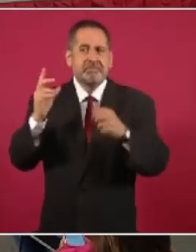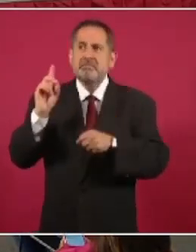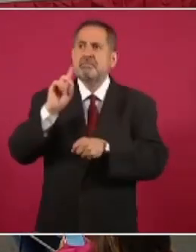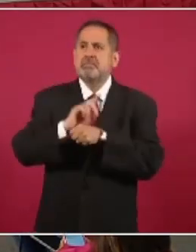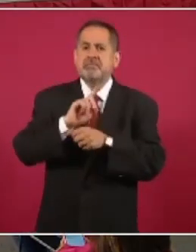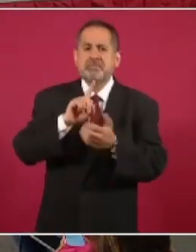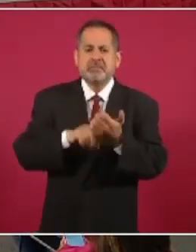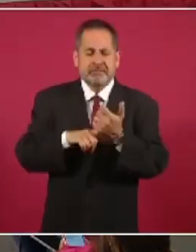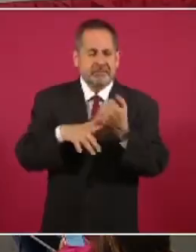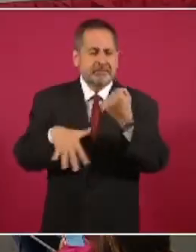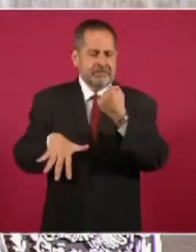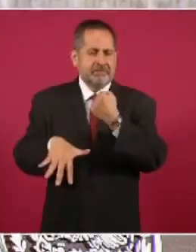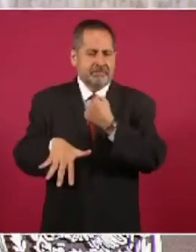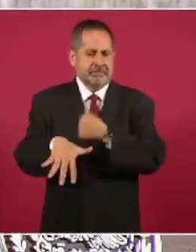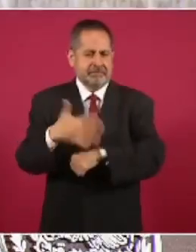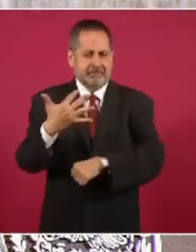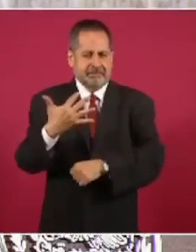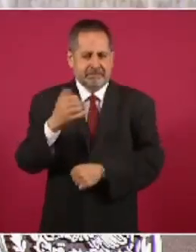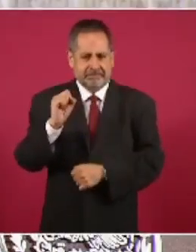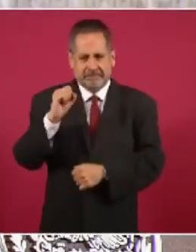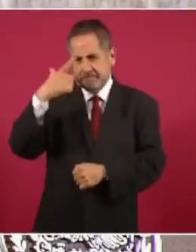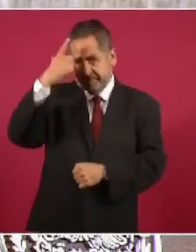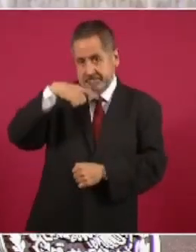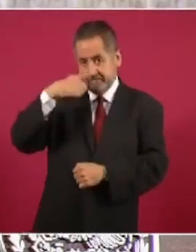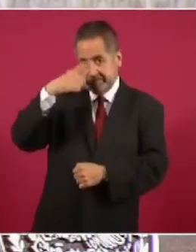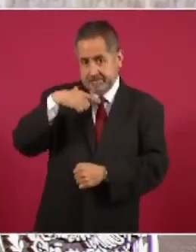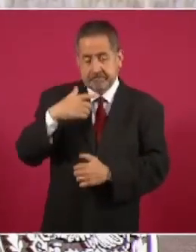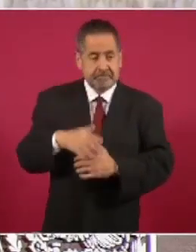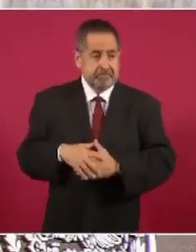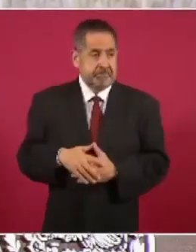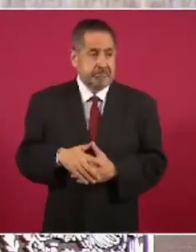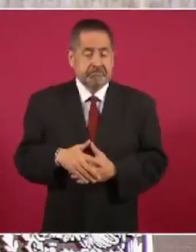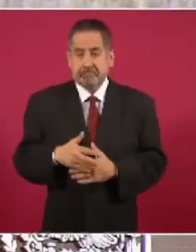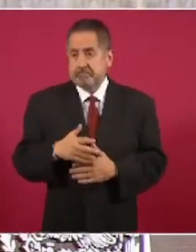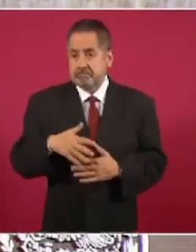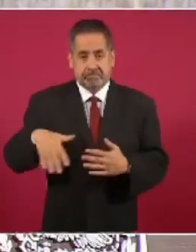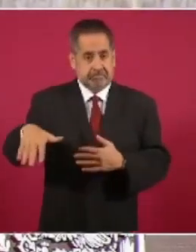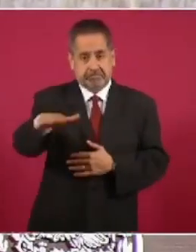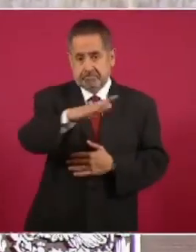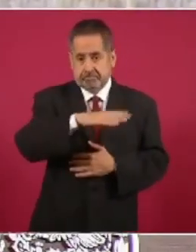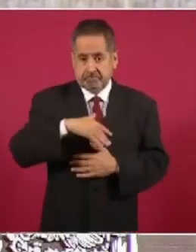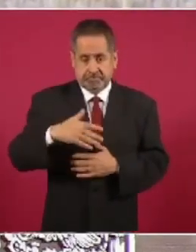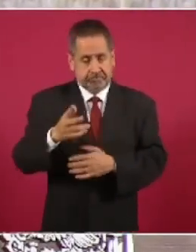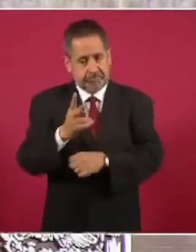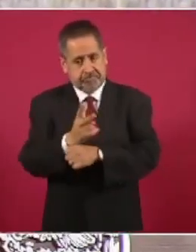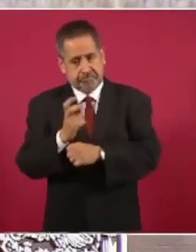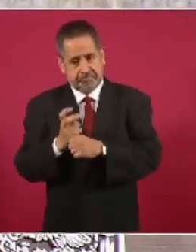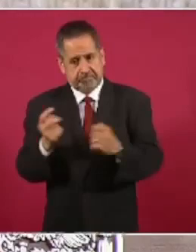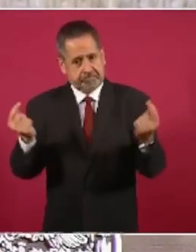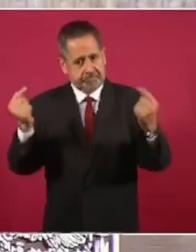15 en la noche. Están todas, todos invitados.